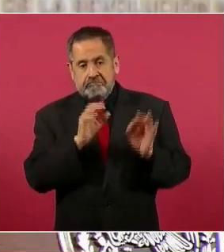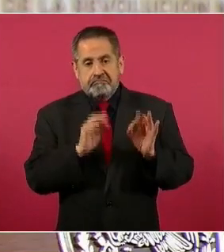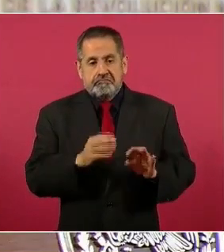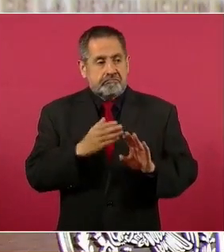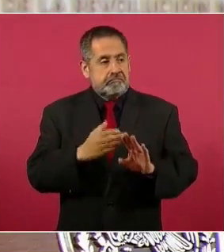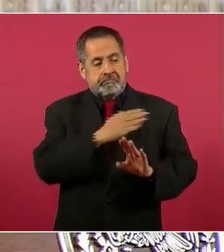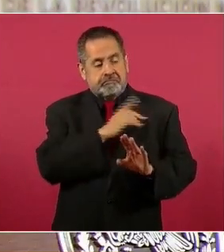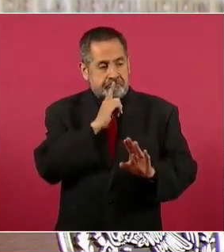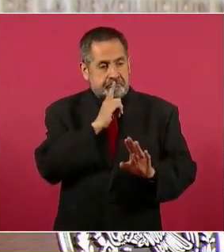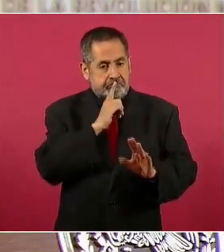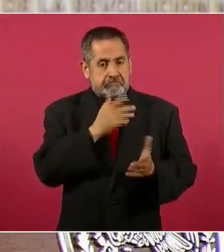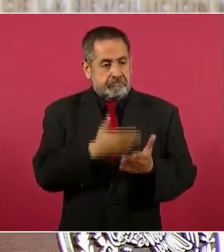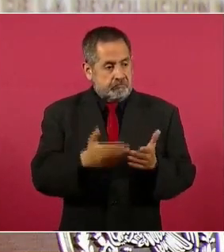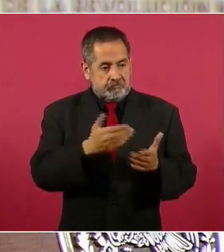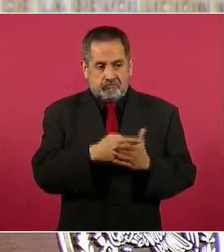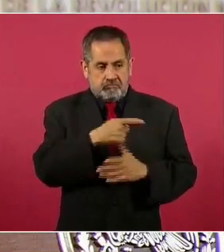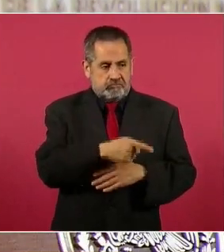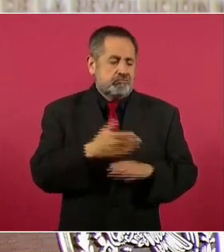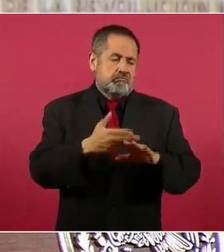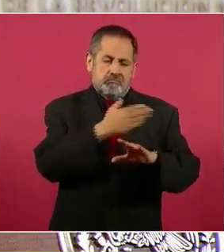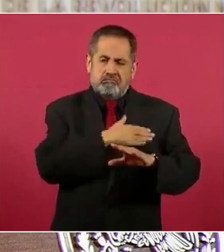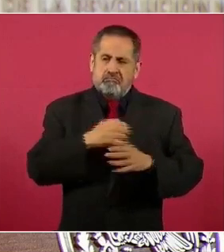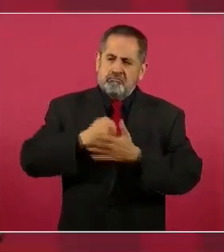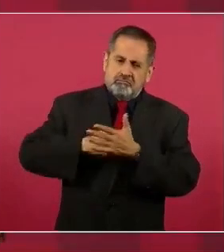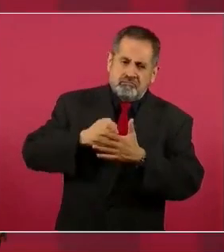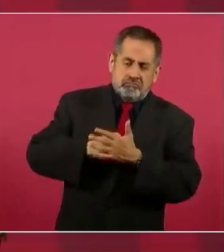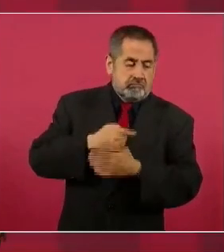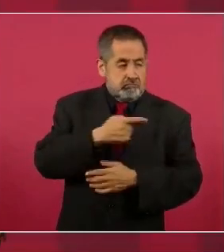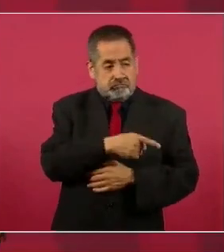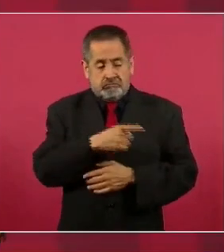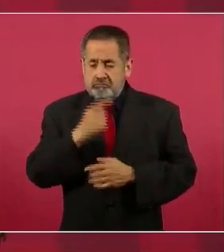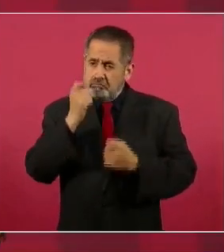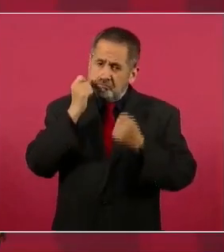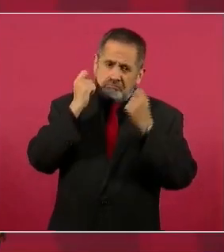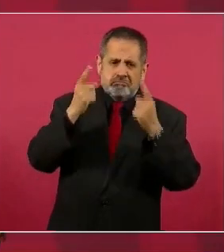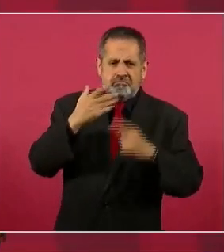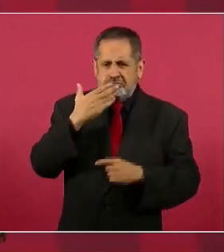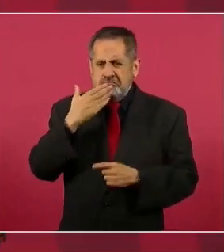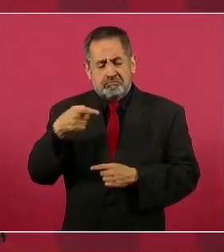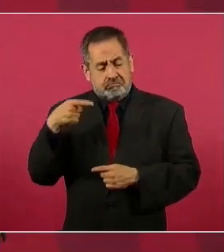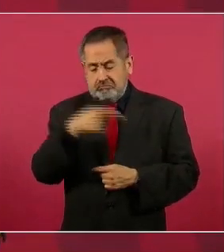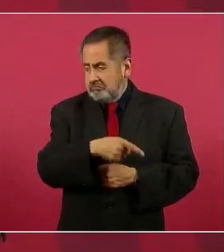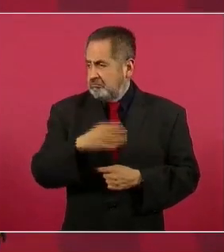que antes como dirigente. Es admirable.